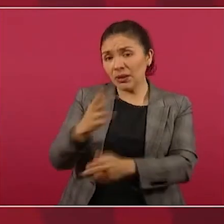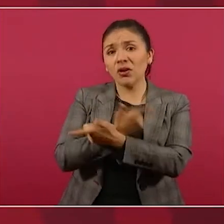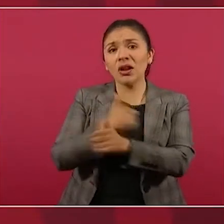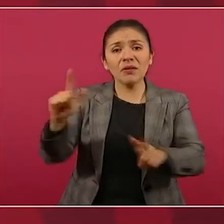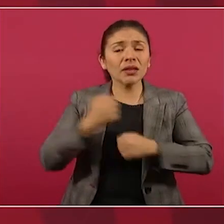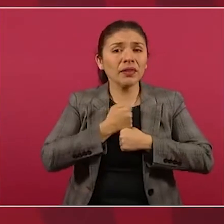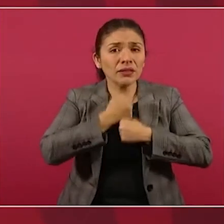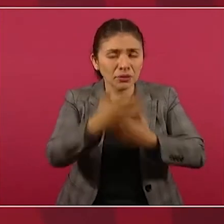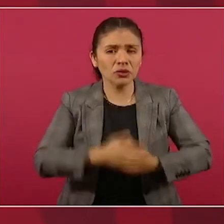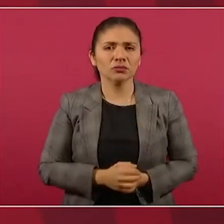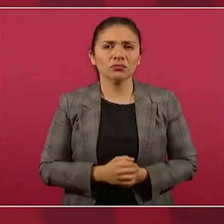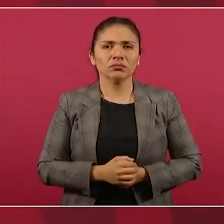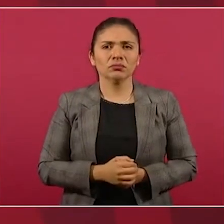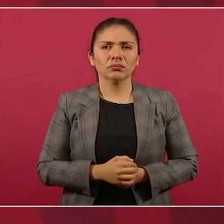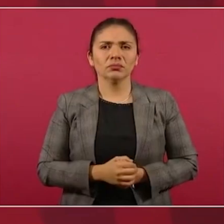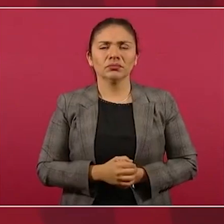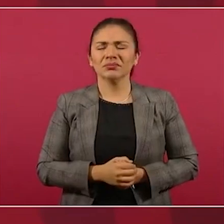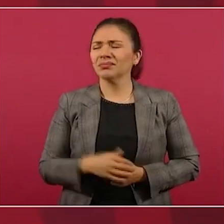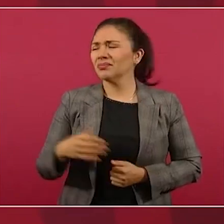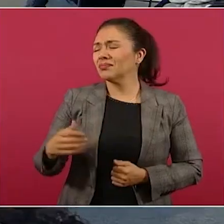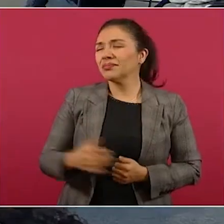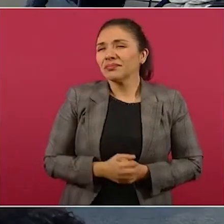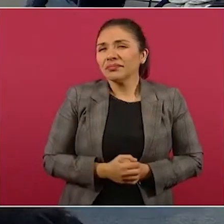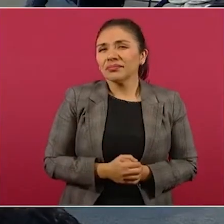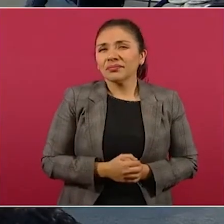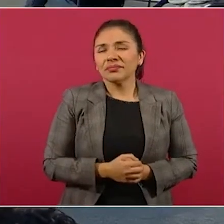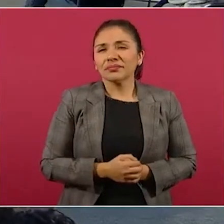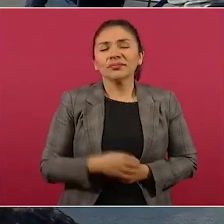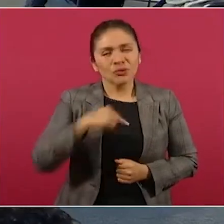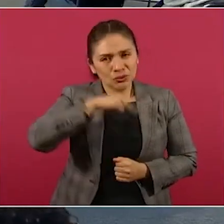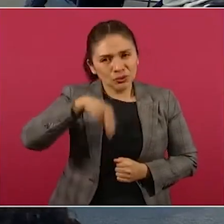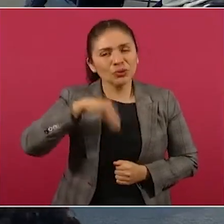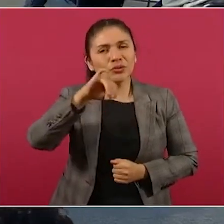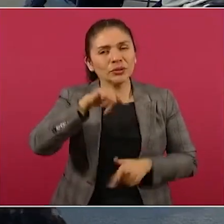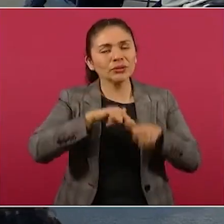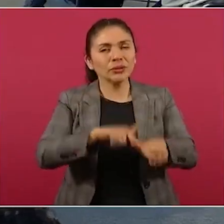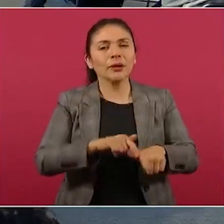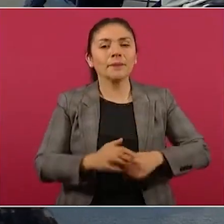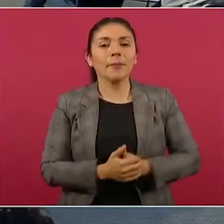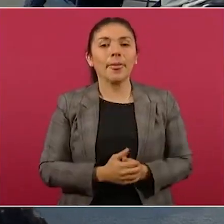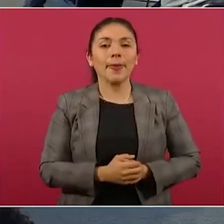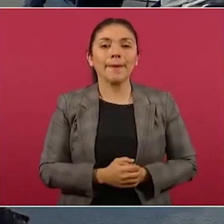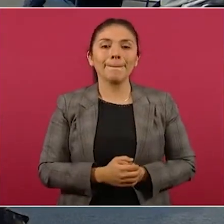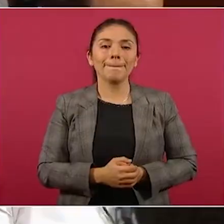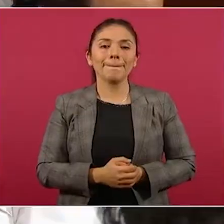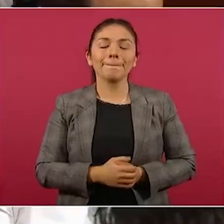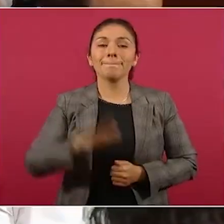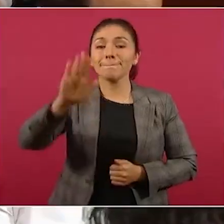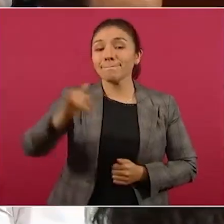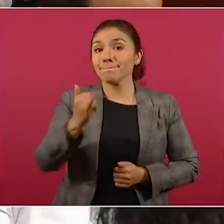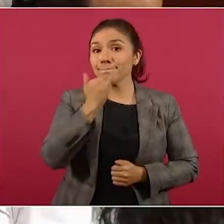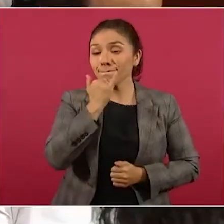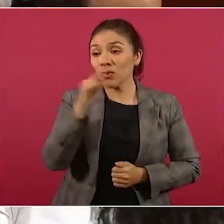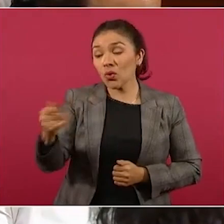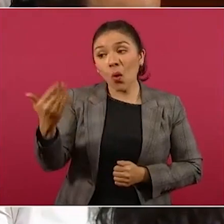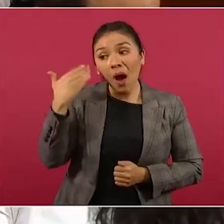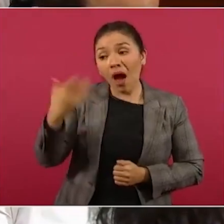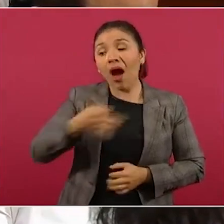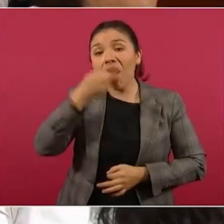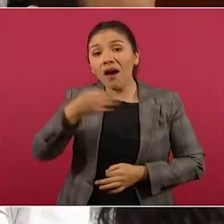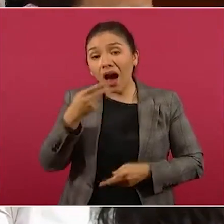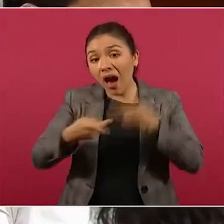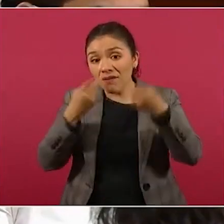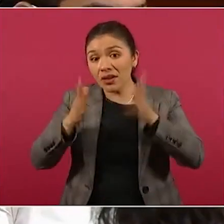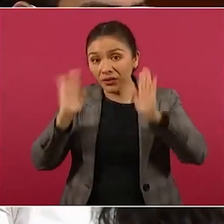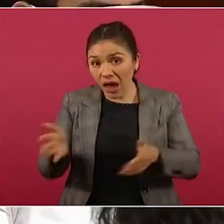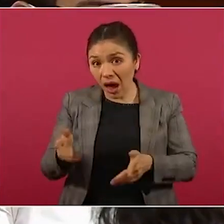Y nosotros vamos a seguir. Cállate, palero. Vamos a seguir No, disculpa, pero tú tienes tu momento y yo no me meto contigo.